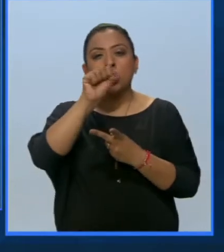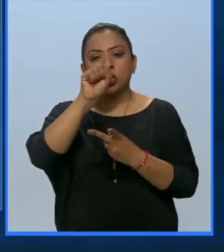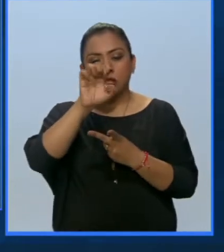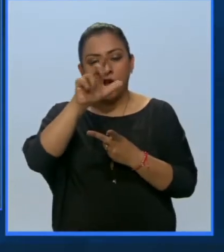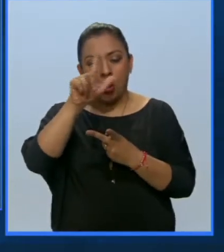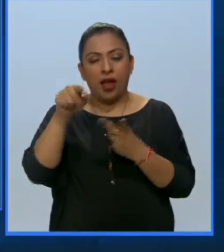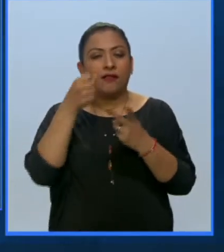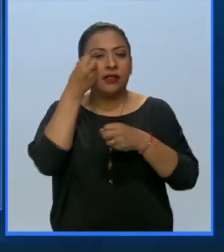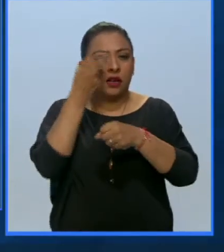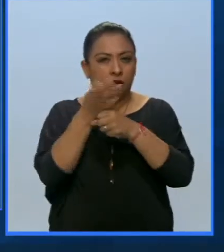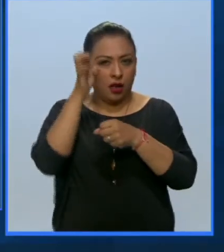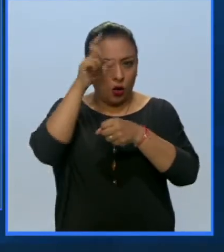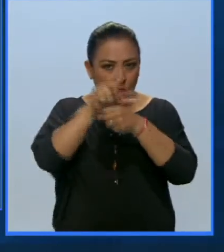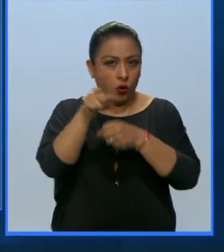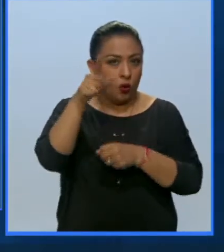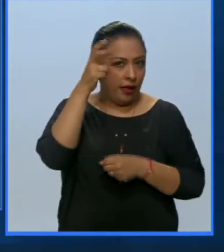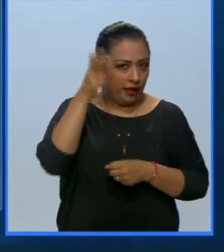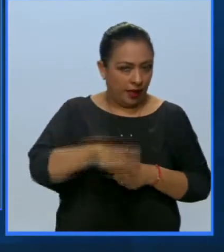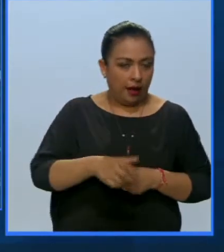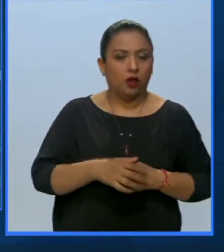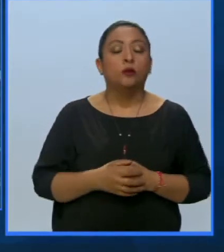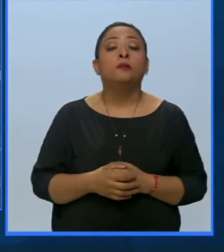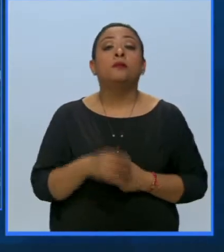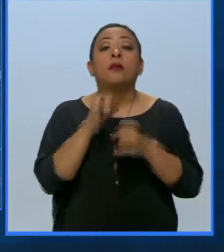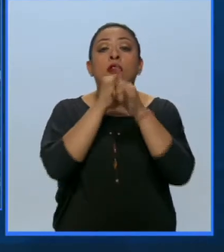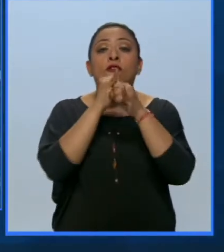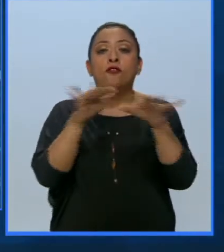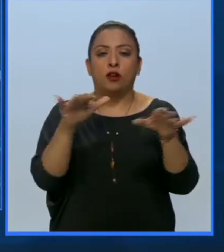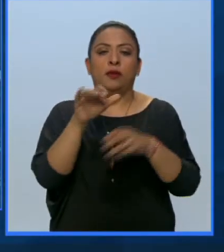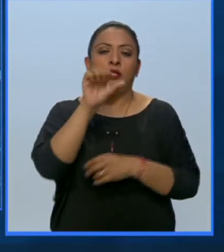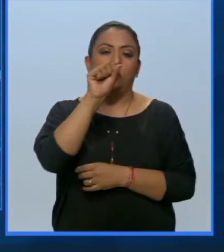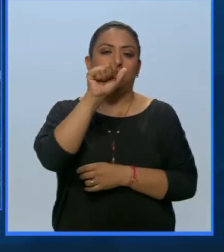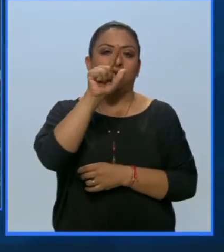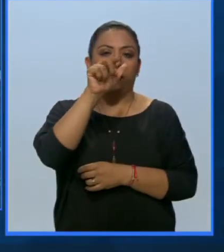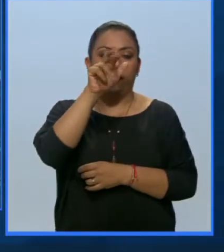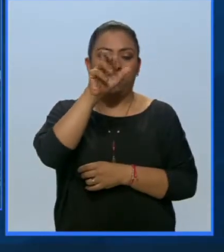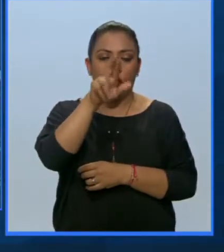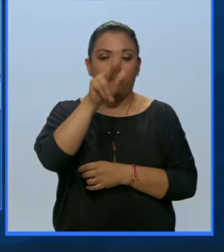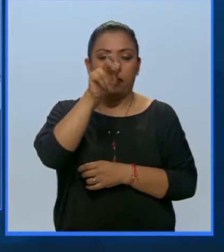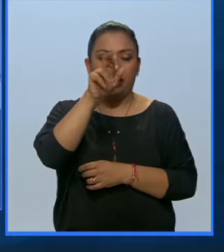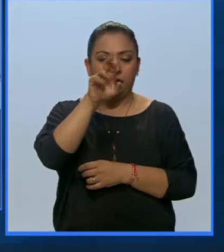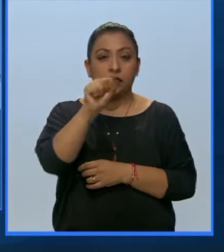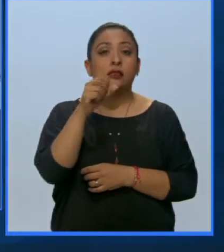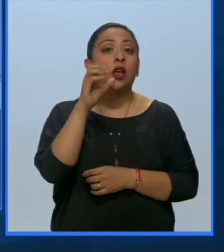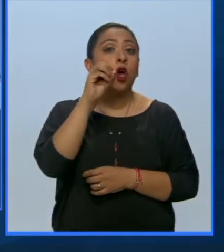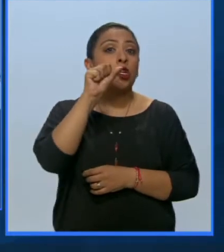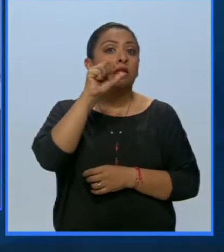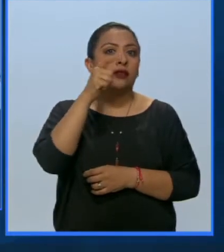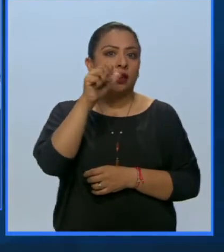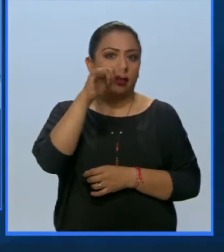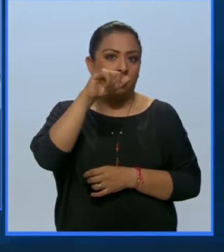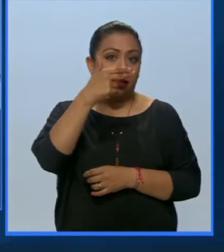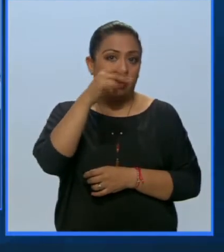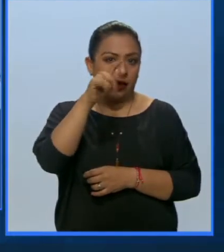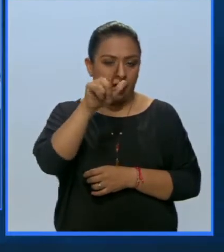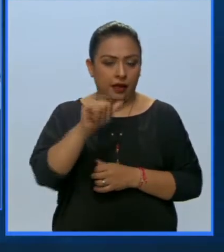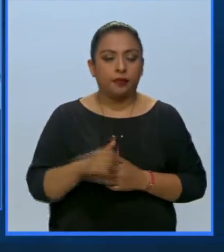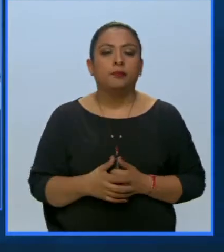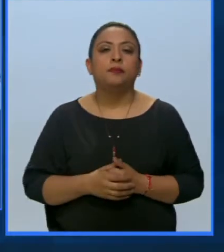Sánchez, secretario de Cultura en Hidalgo. Con información y texto de Salvador Perches Galván, Óscar Helguera, Noticias